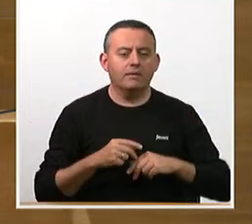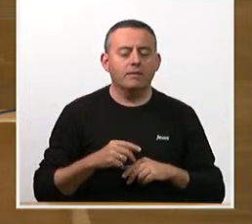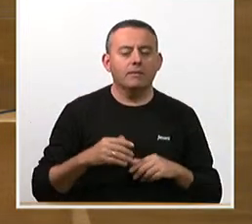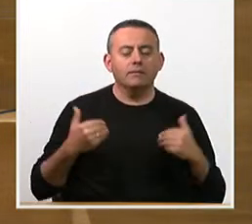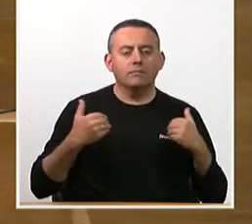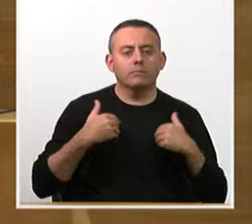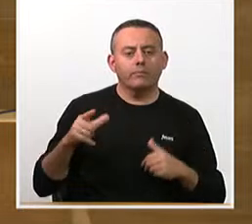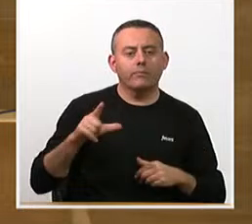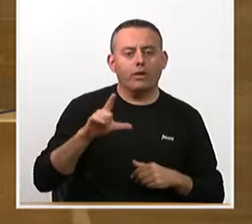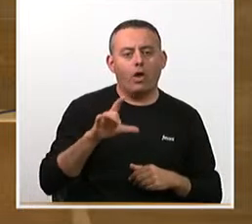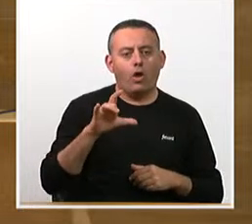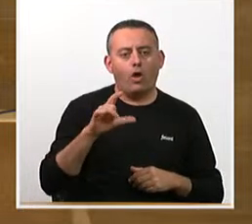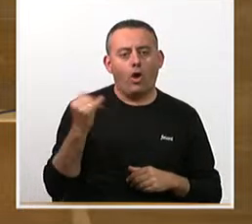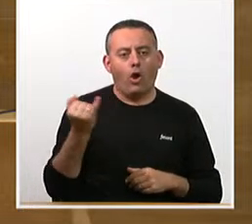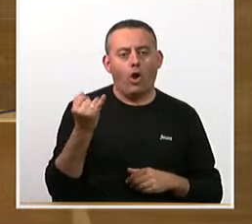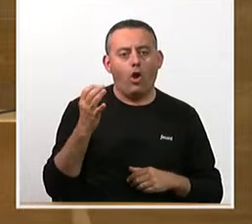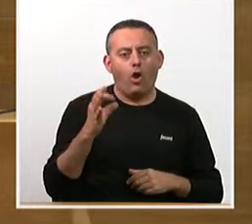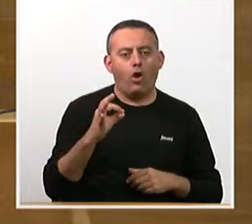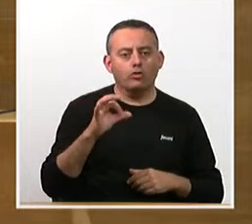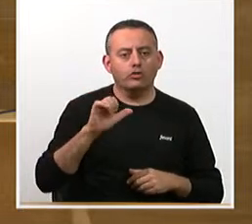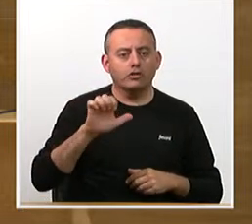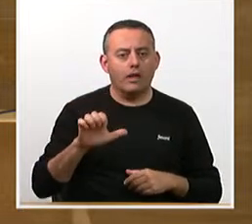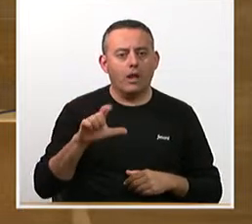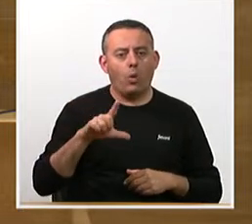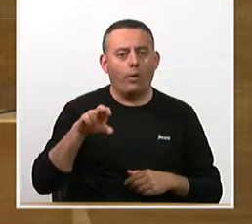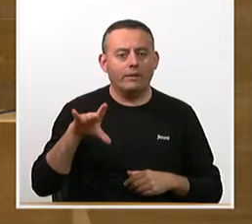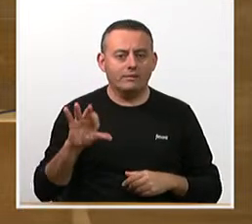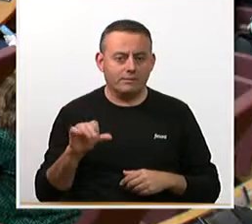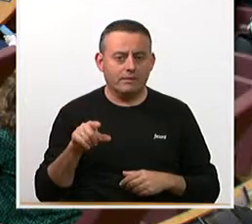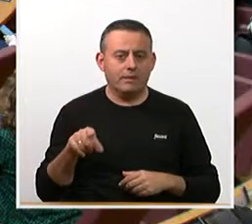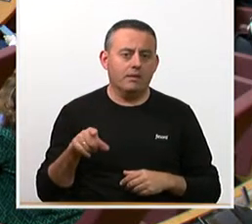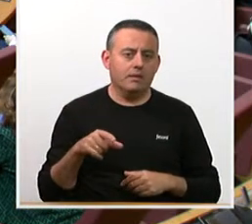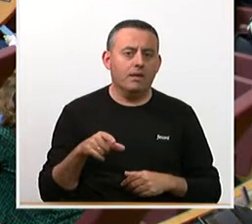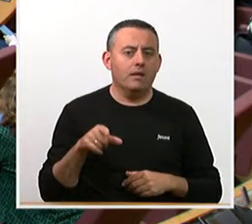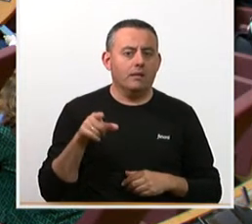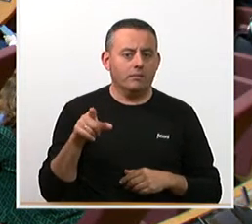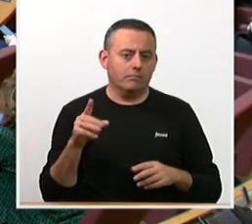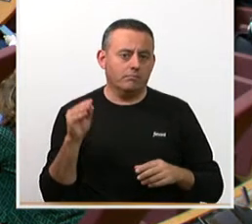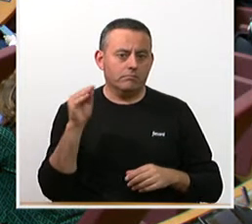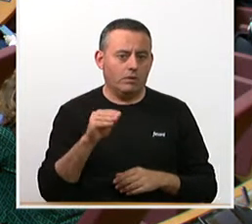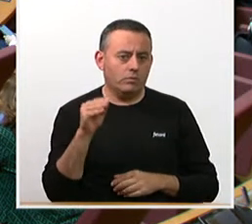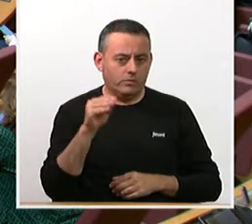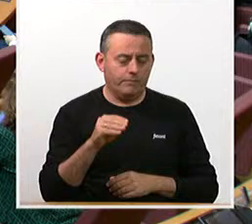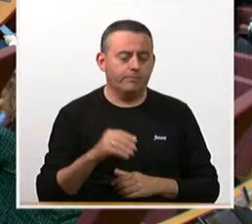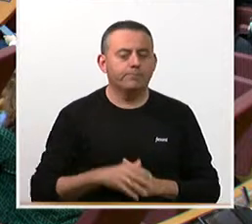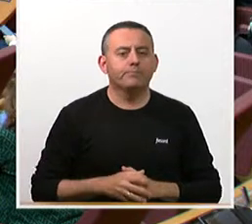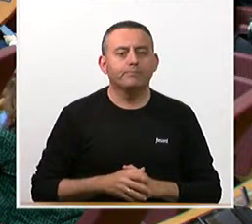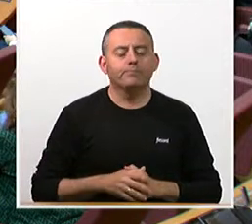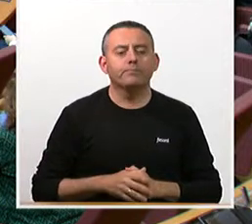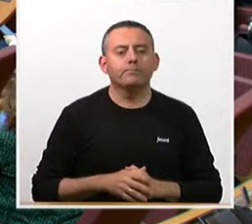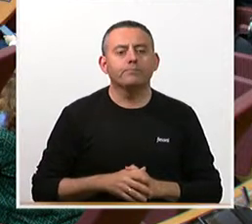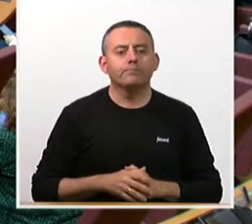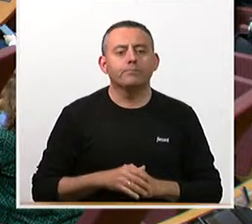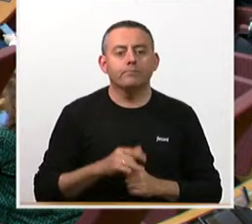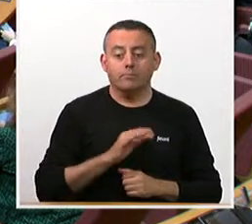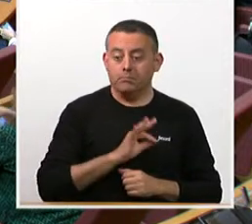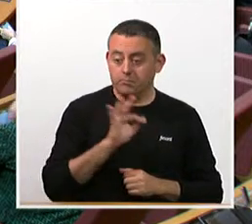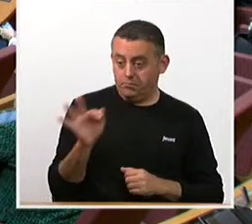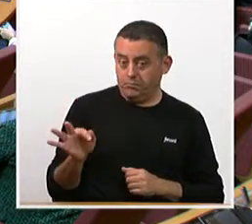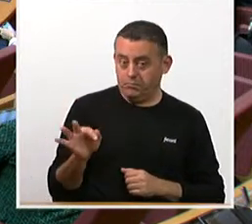parlamentario socialista registro de entrada 12346 tiene la palabra ilustre diputado José